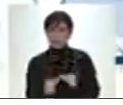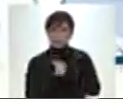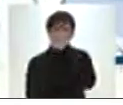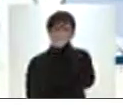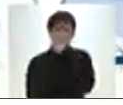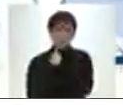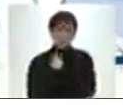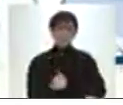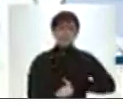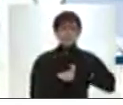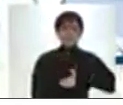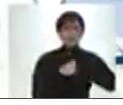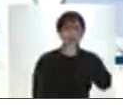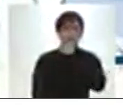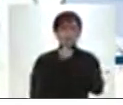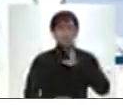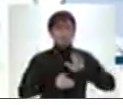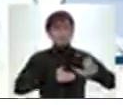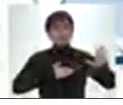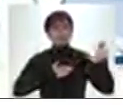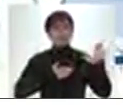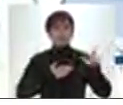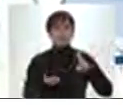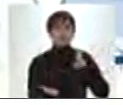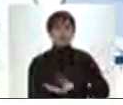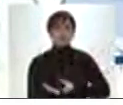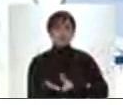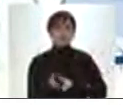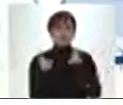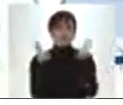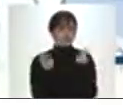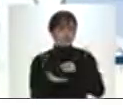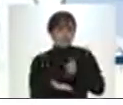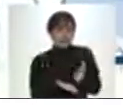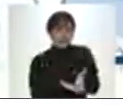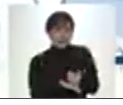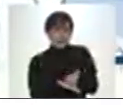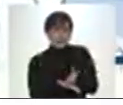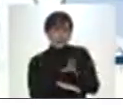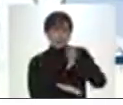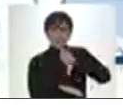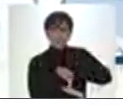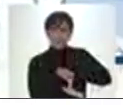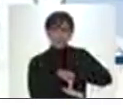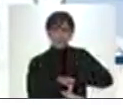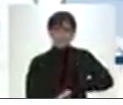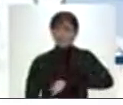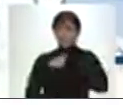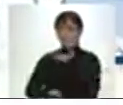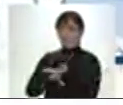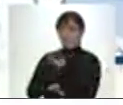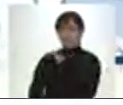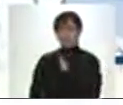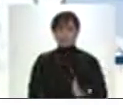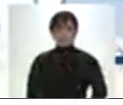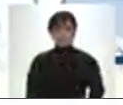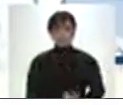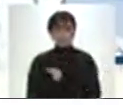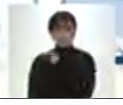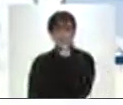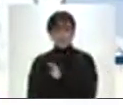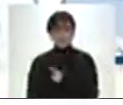a que efectivamente nos comprometamos en los temas que son estratégicos para el país. Llamo al presidente a no seguir